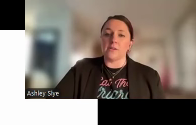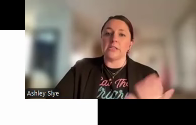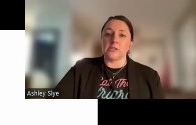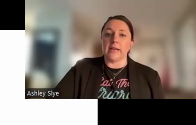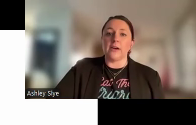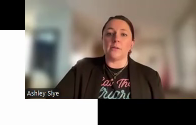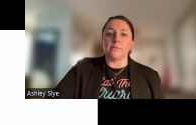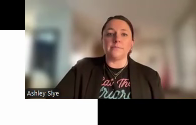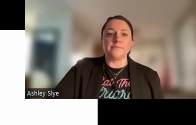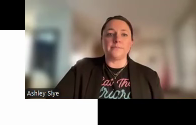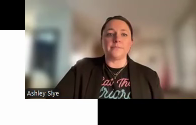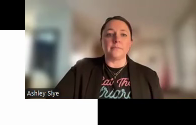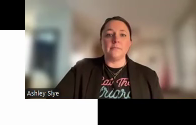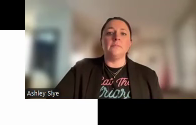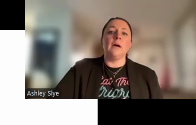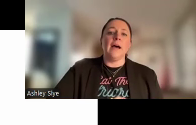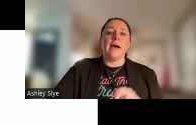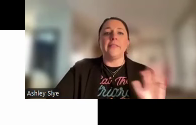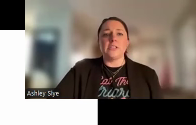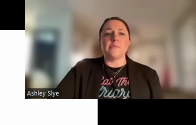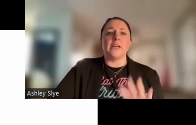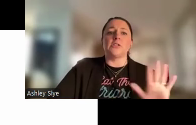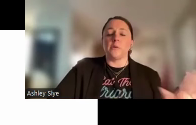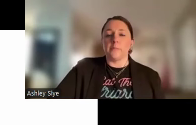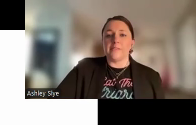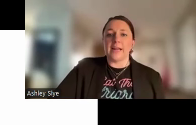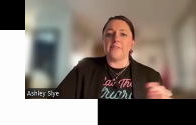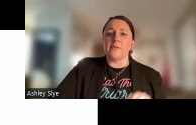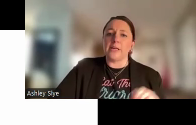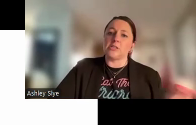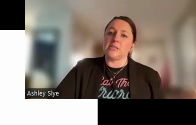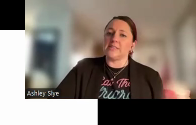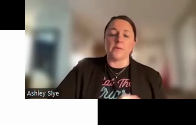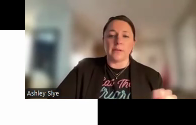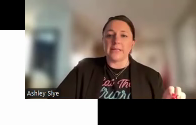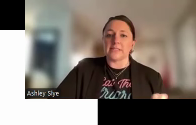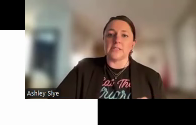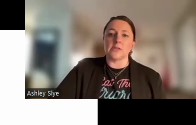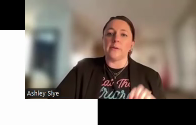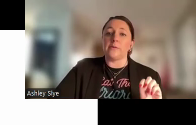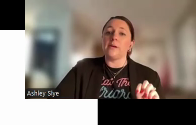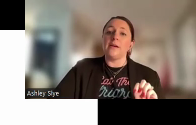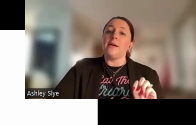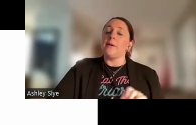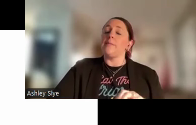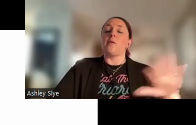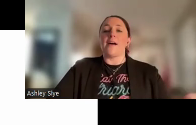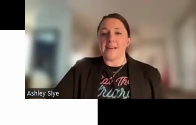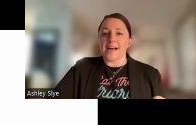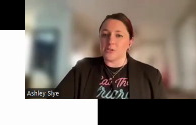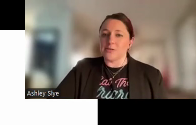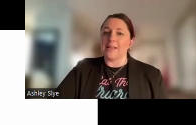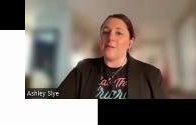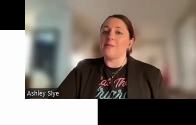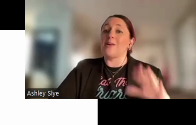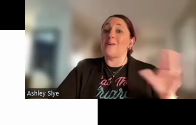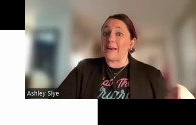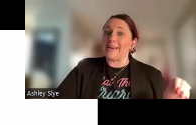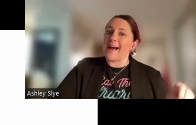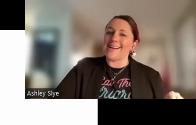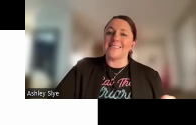relajen. Y después vamos a hablar un poco más sobre este tipo de conversaciones y entonces asegurarnos de estar proporcionando